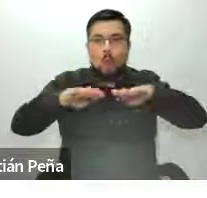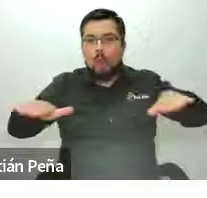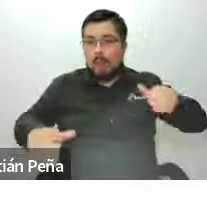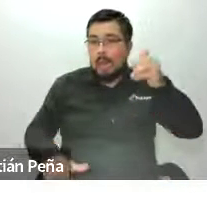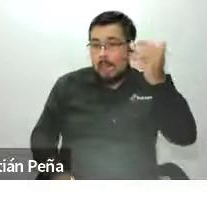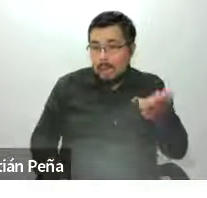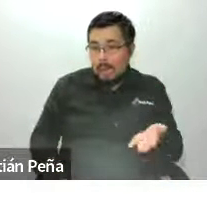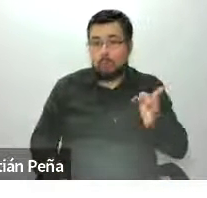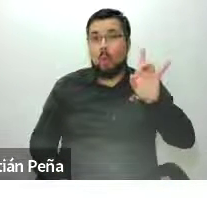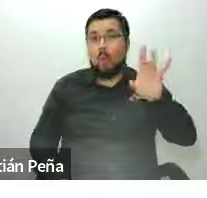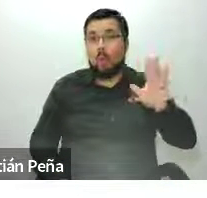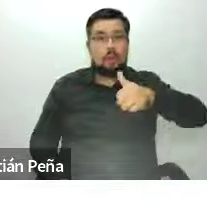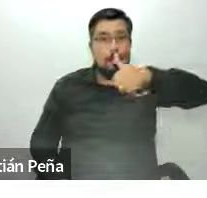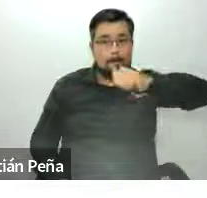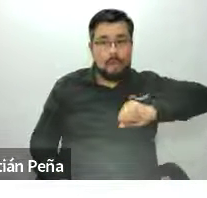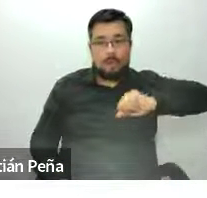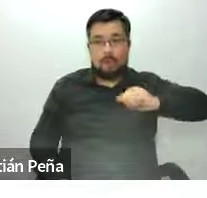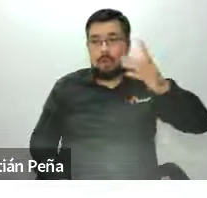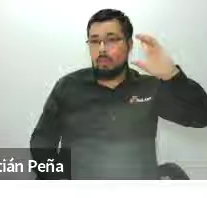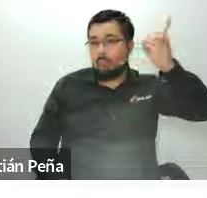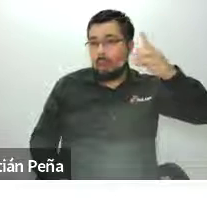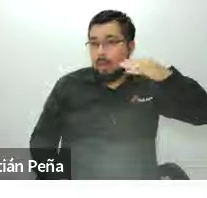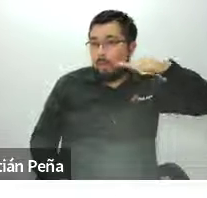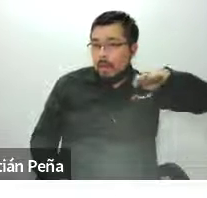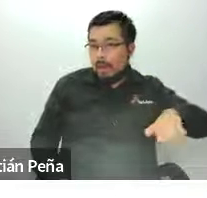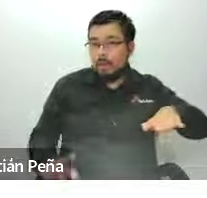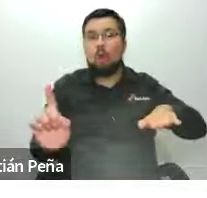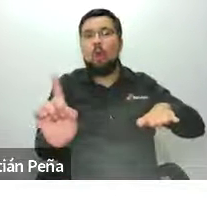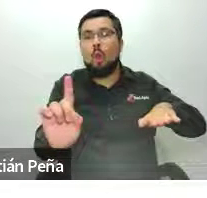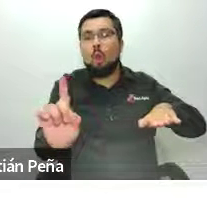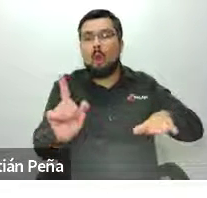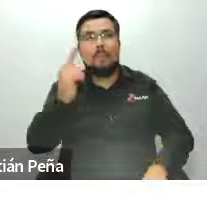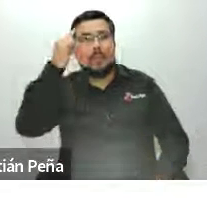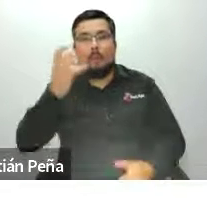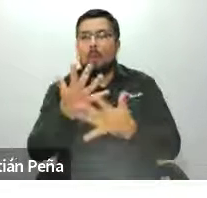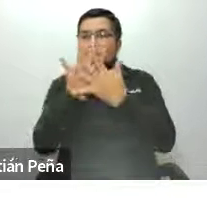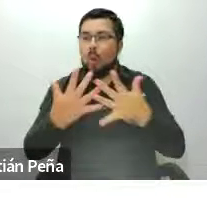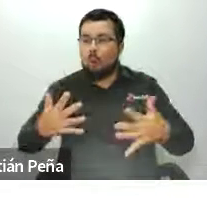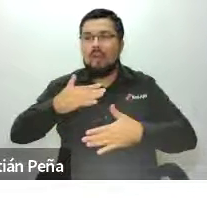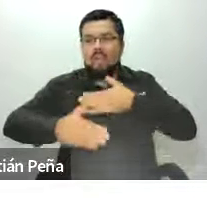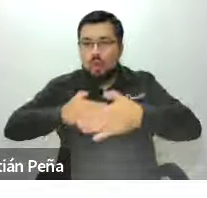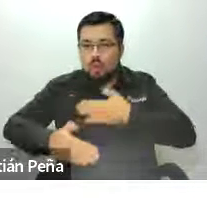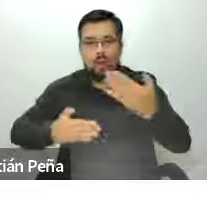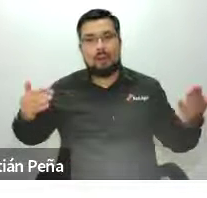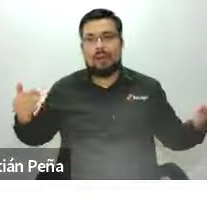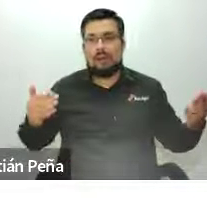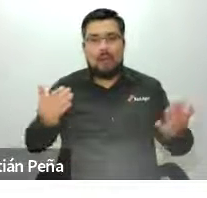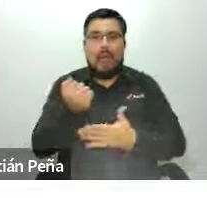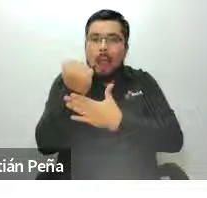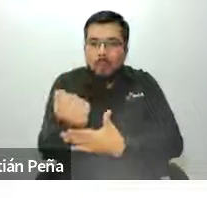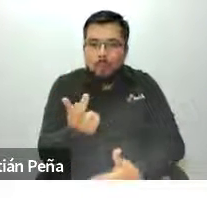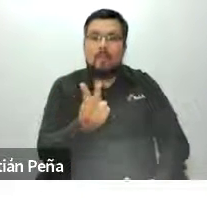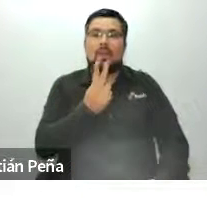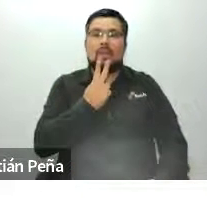con discapacidad, el que pensemos que el currículum tenga que ser funcional, que tenga que servir para la vida, que tenga que estar conectado